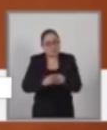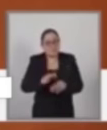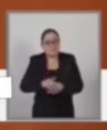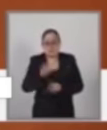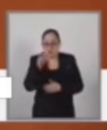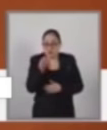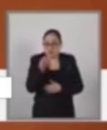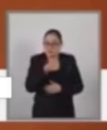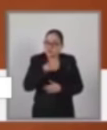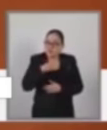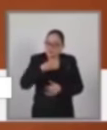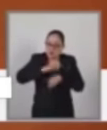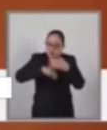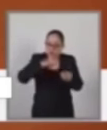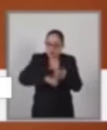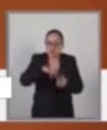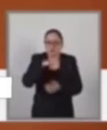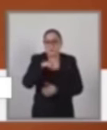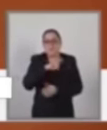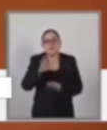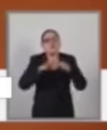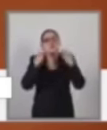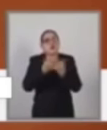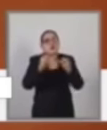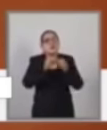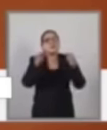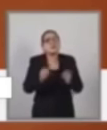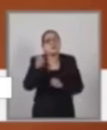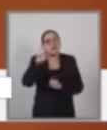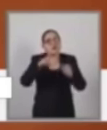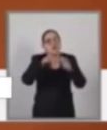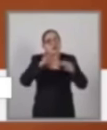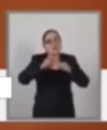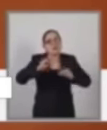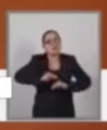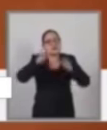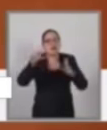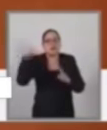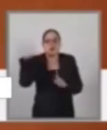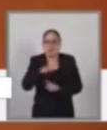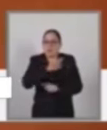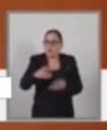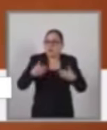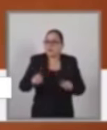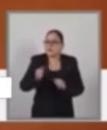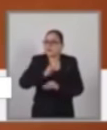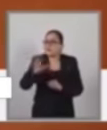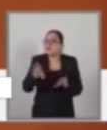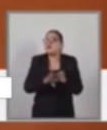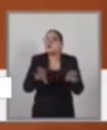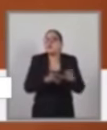se necesita es que haya un antes y un después de lo que ha sido hasta ahora la